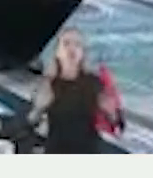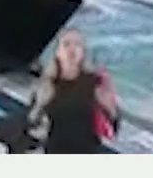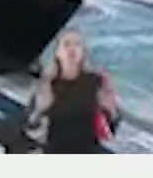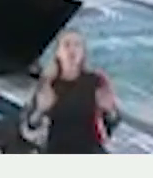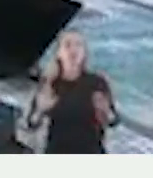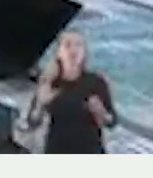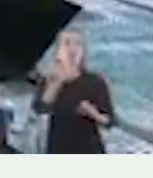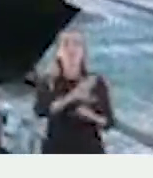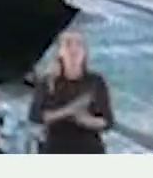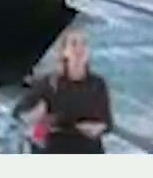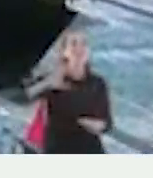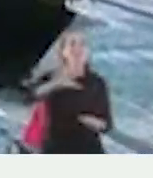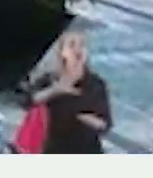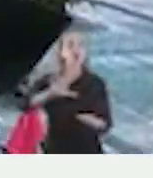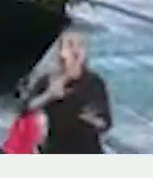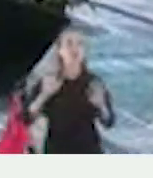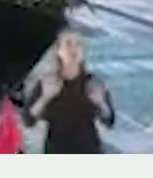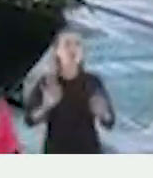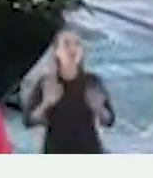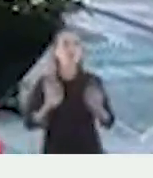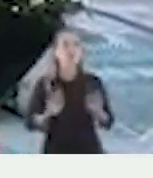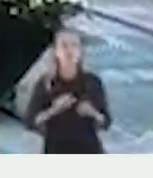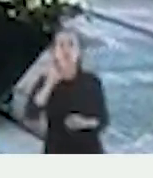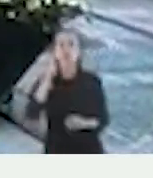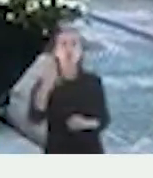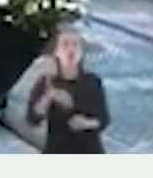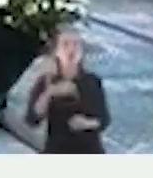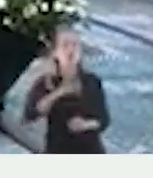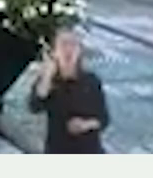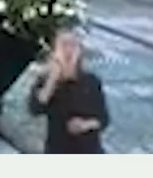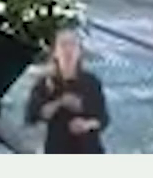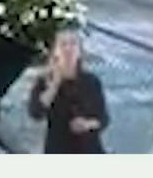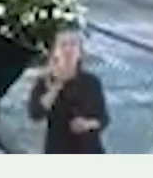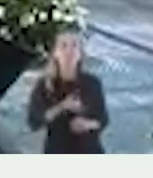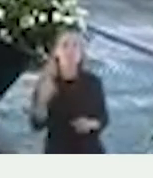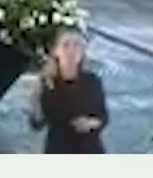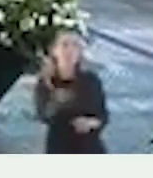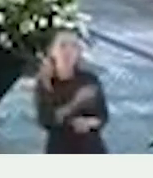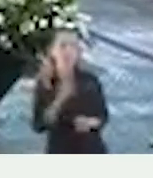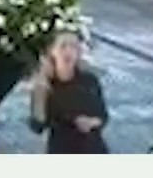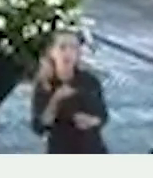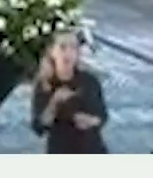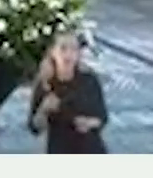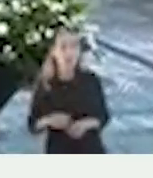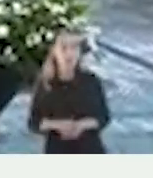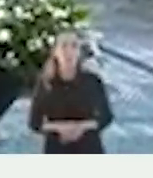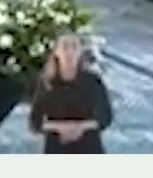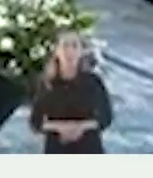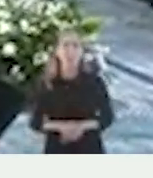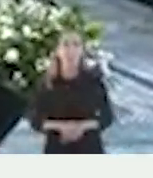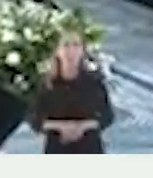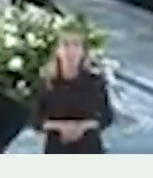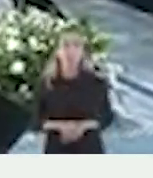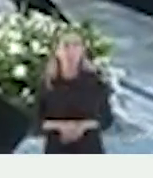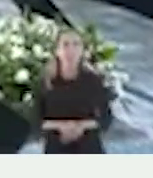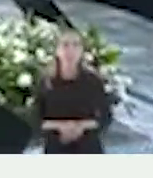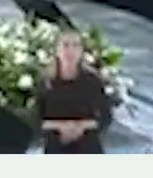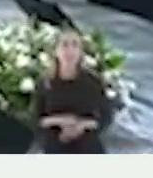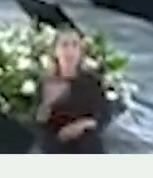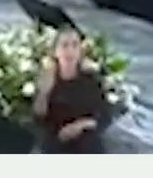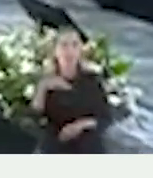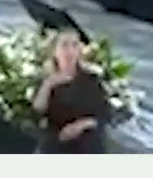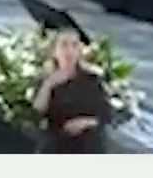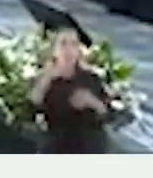región es un imperativo que se nos impone sobre nosotros y tenemos